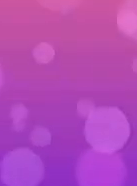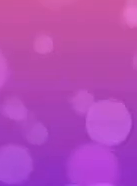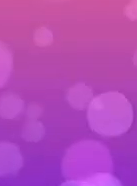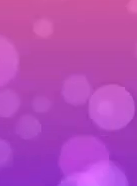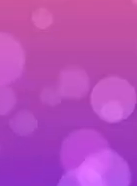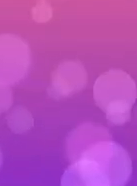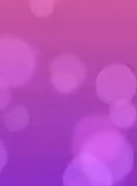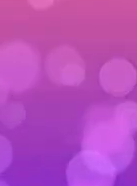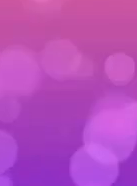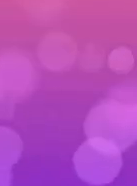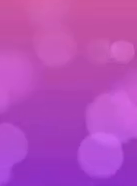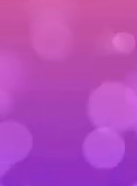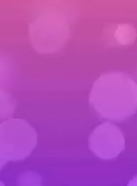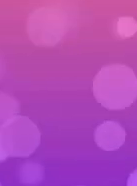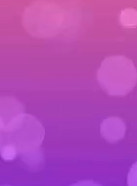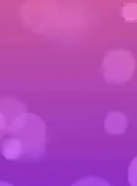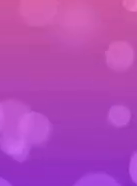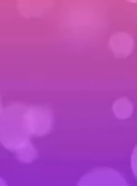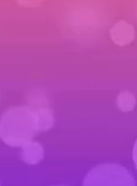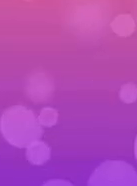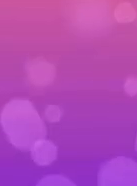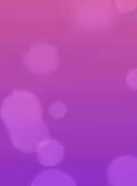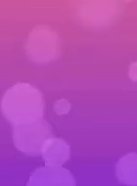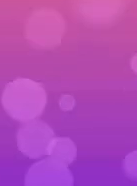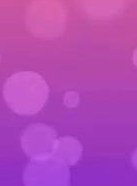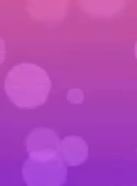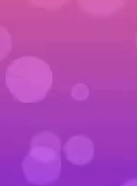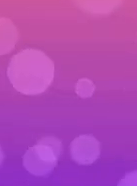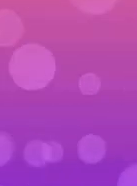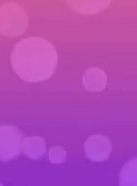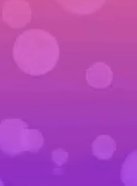¡Ay, qué bonito! Yo me gané la